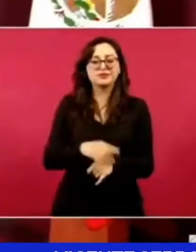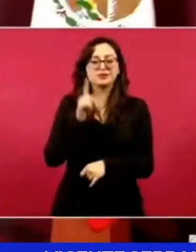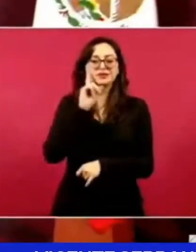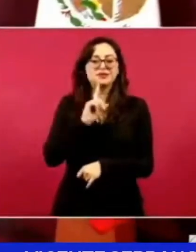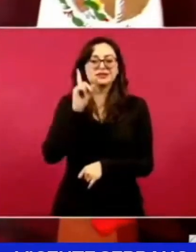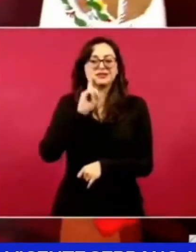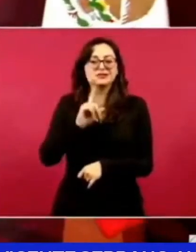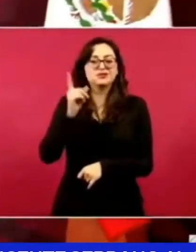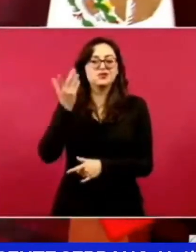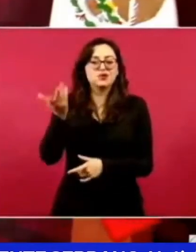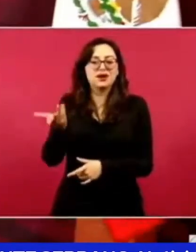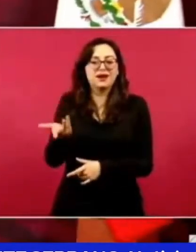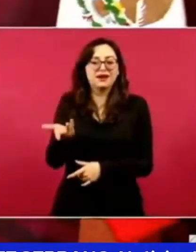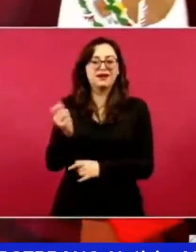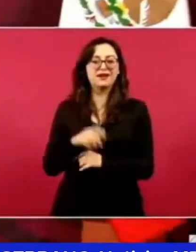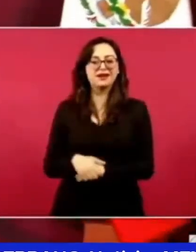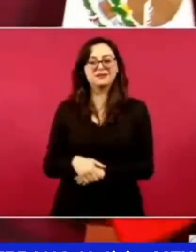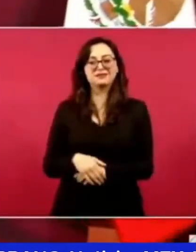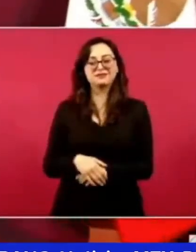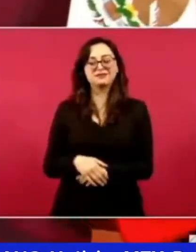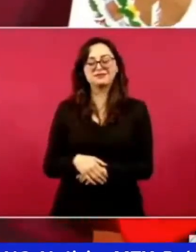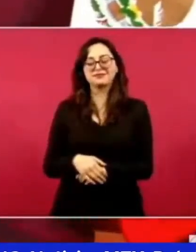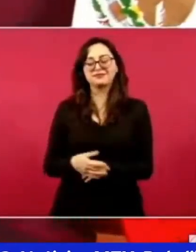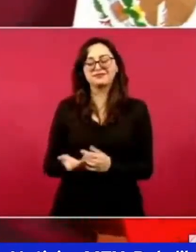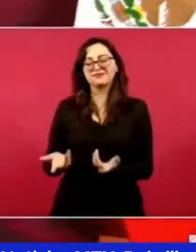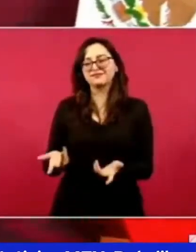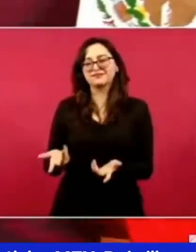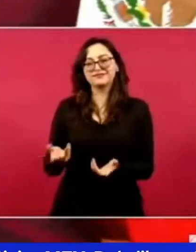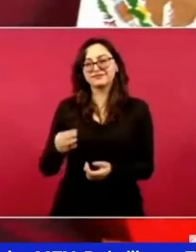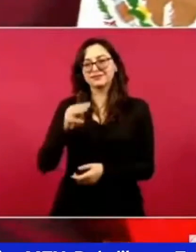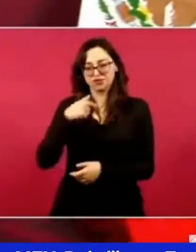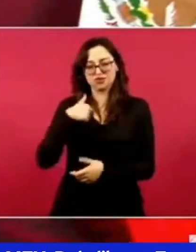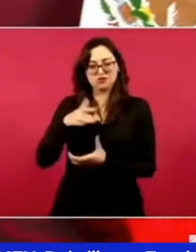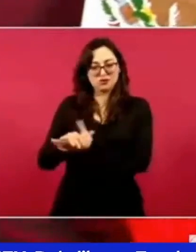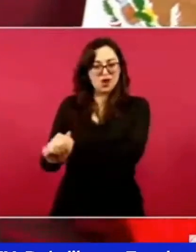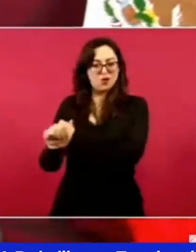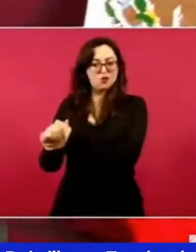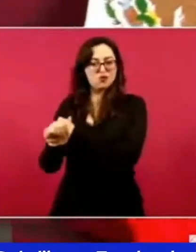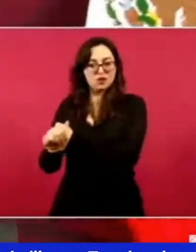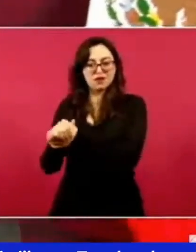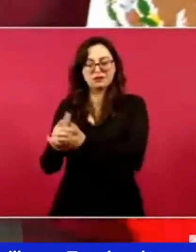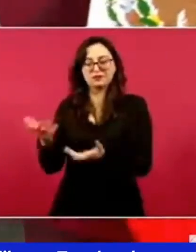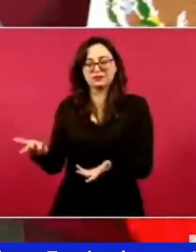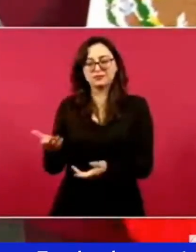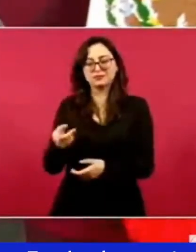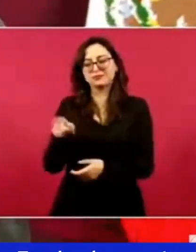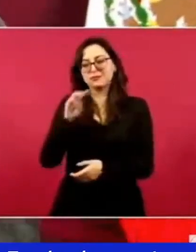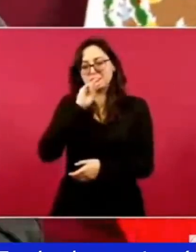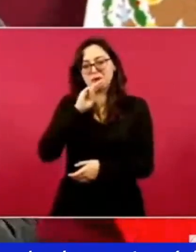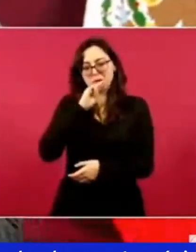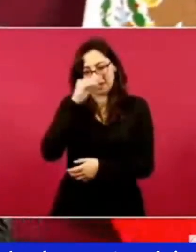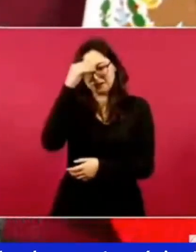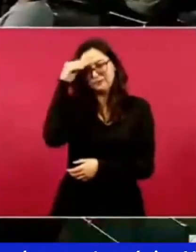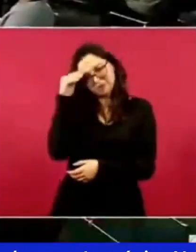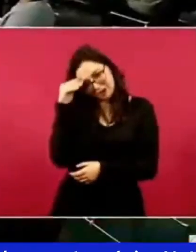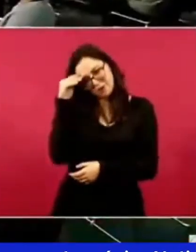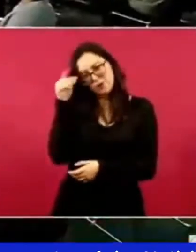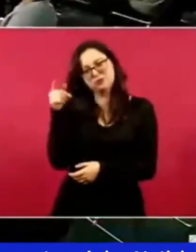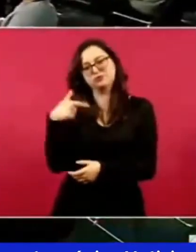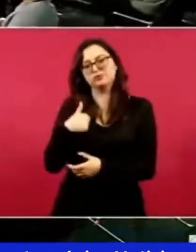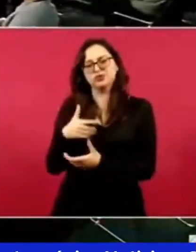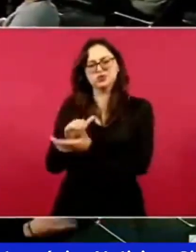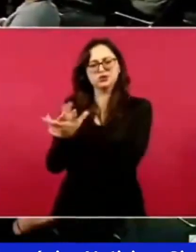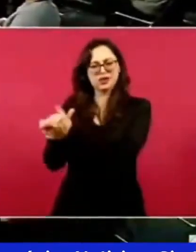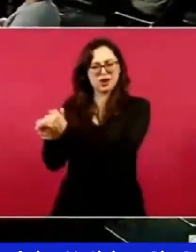de Guzmán Loera. Estamos haciendo un camino que, por cierto, ya debe estar. Y